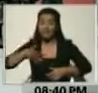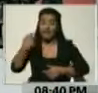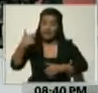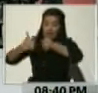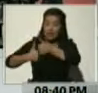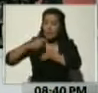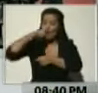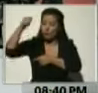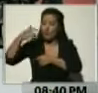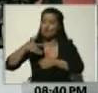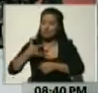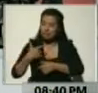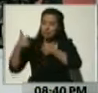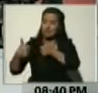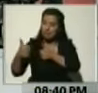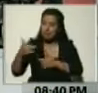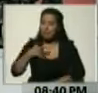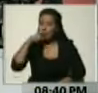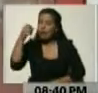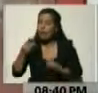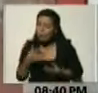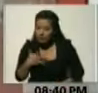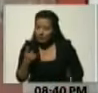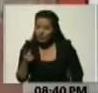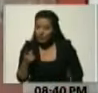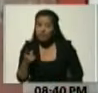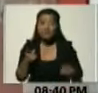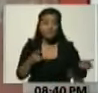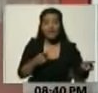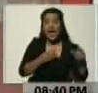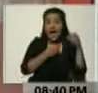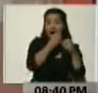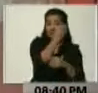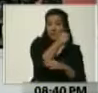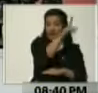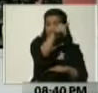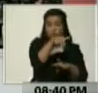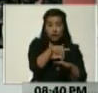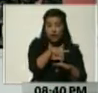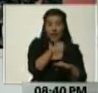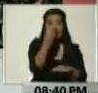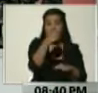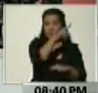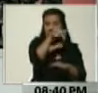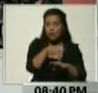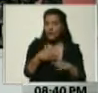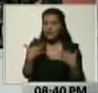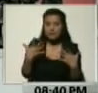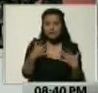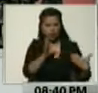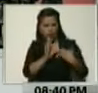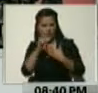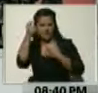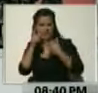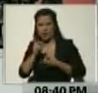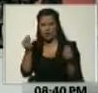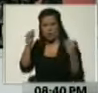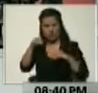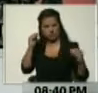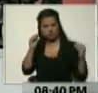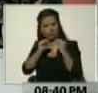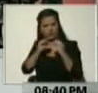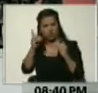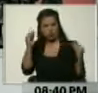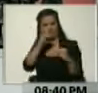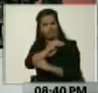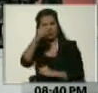Y esa asamblea en contra jamás intentó hacer lo que están haciendo ahora. para que ustedes